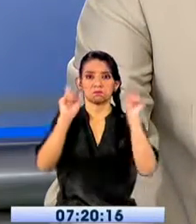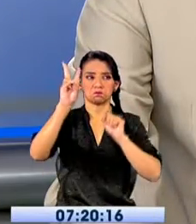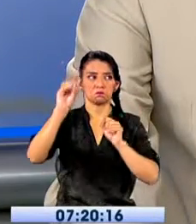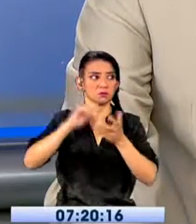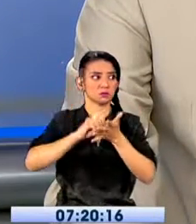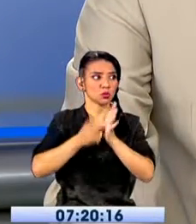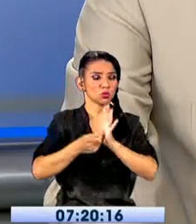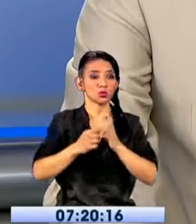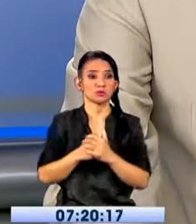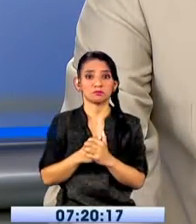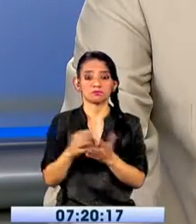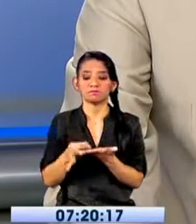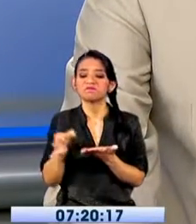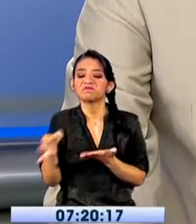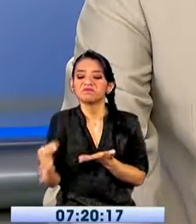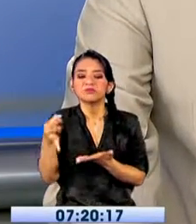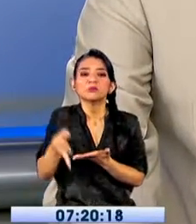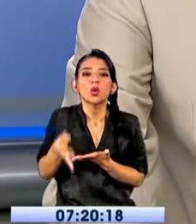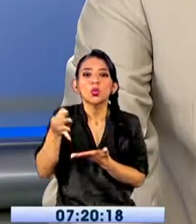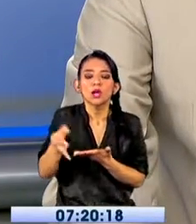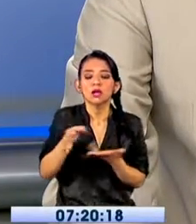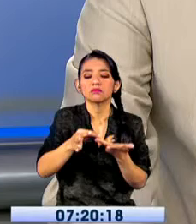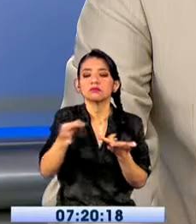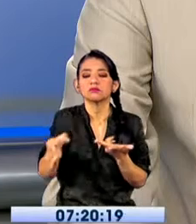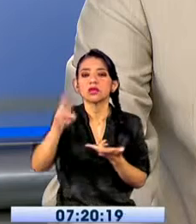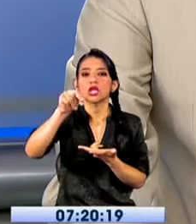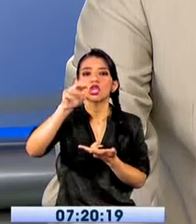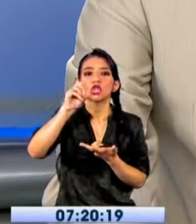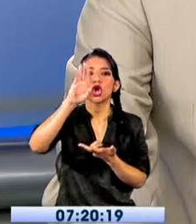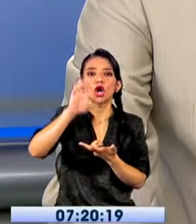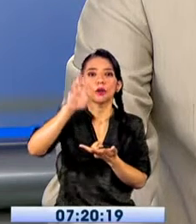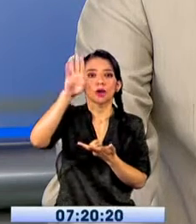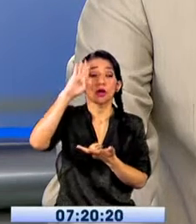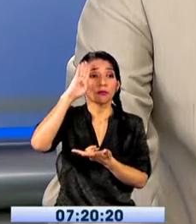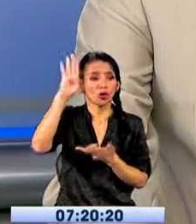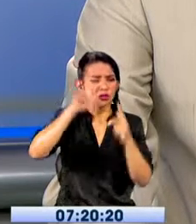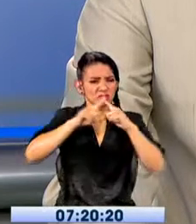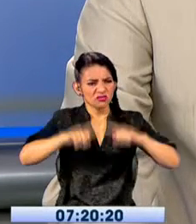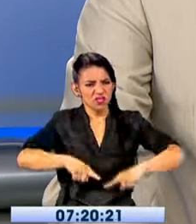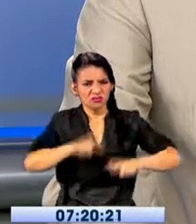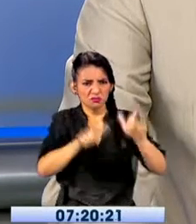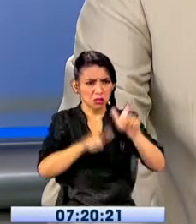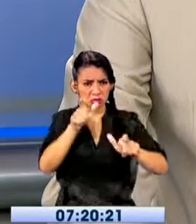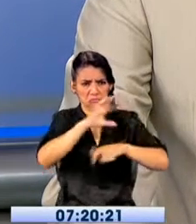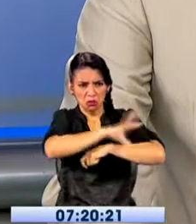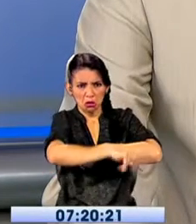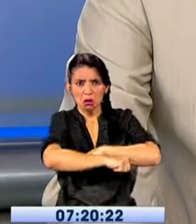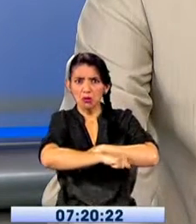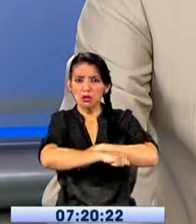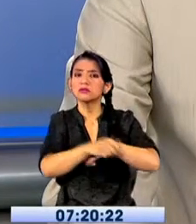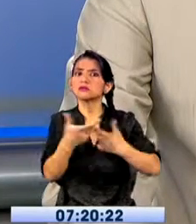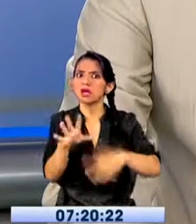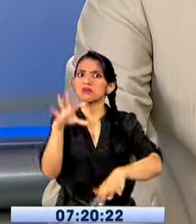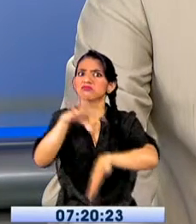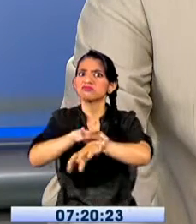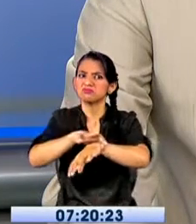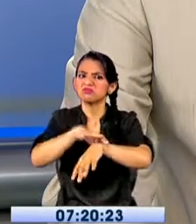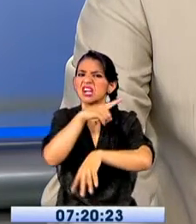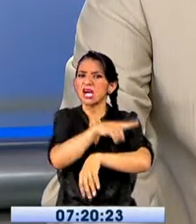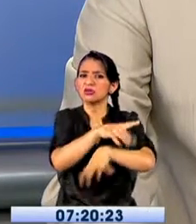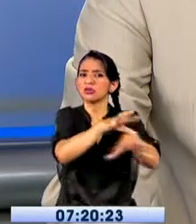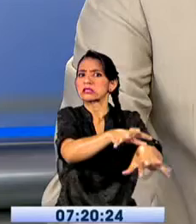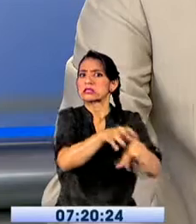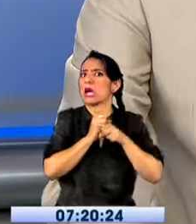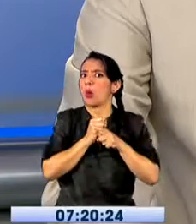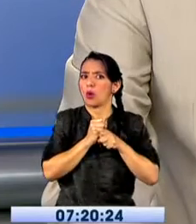7:20 a.m. en los cantones de Daule y Nobol, la policía logró neutralizar el accionar de varios presuntos delincuentes, a quienes se los señala como autores de un